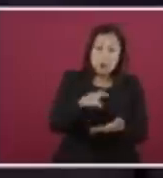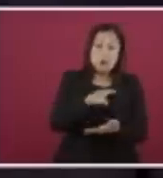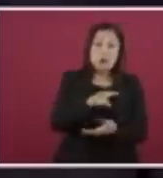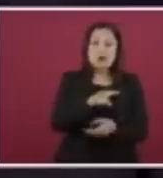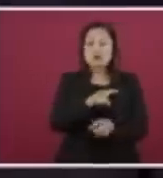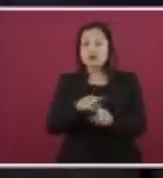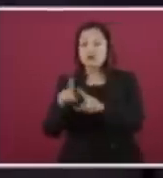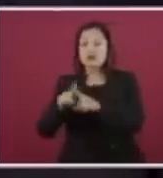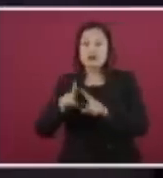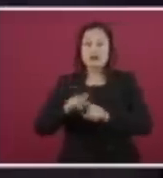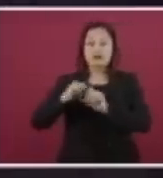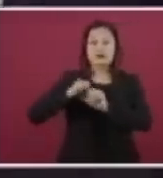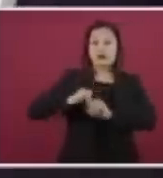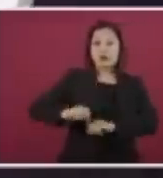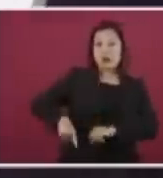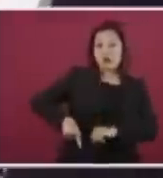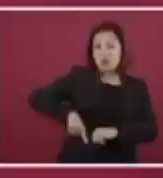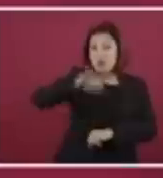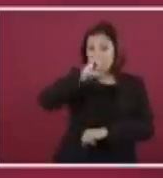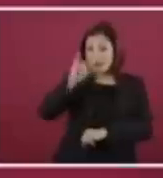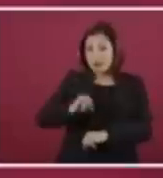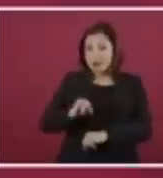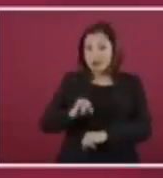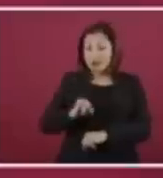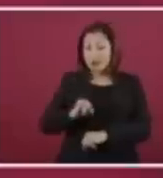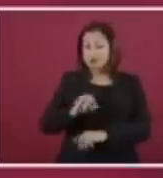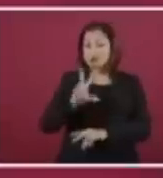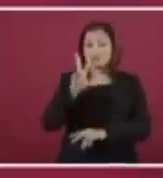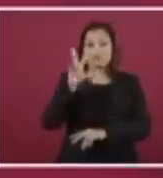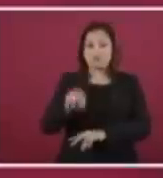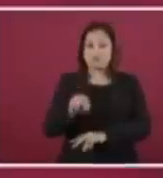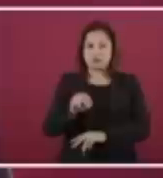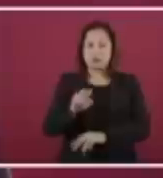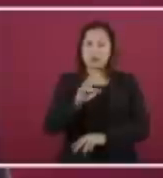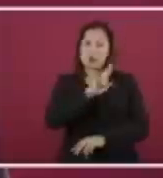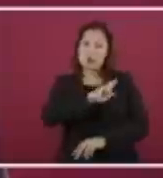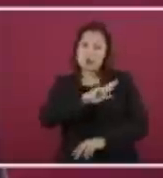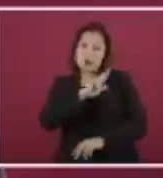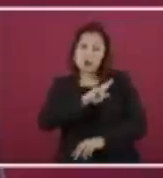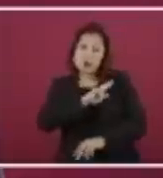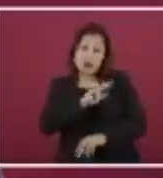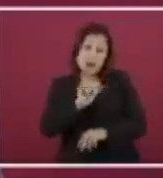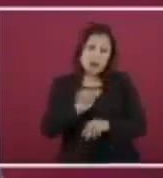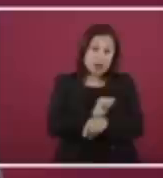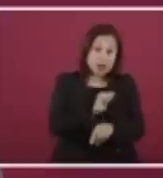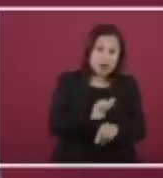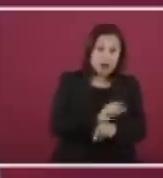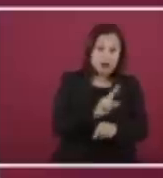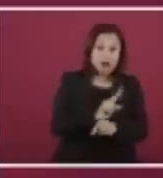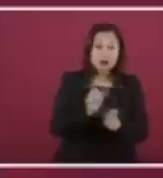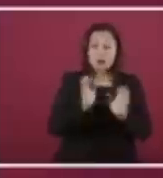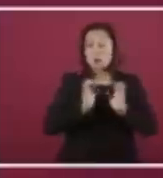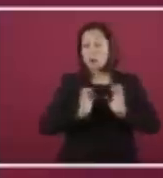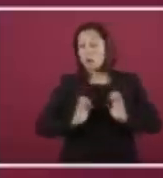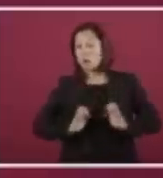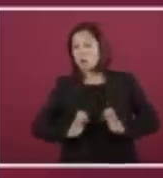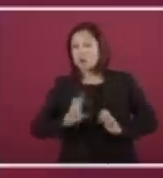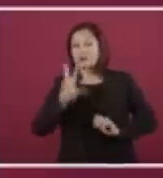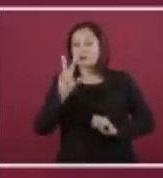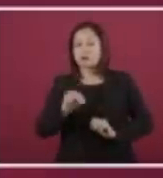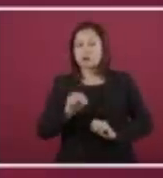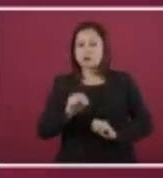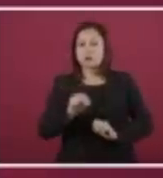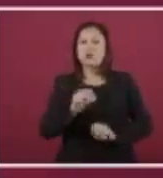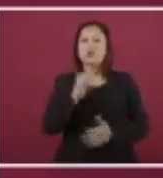Nada más van a tener vehículo los secretarios, los subsecretarios y los equivalentes.